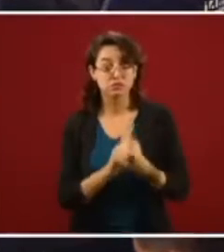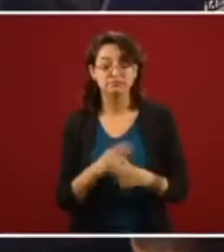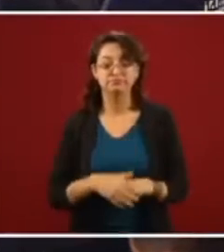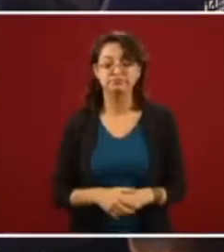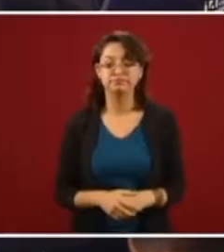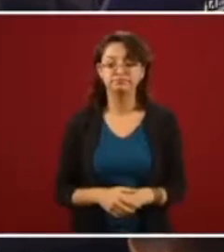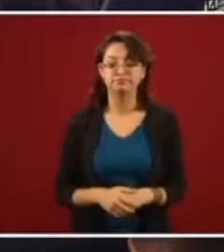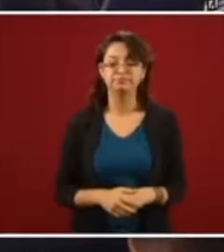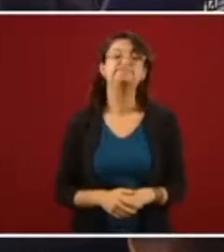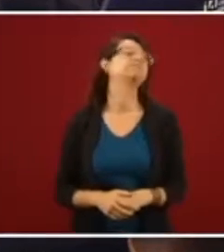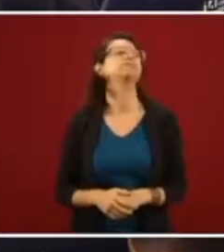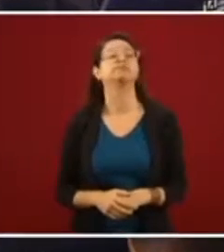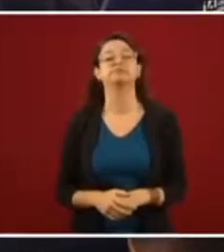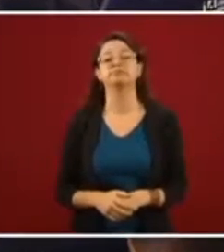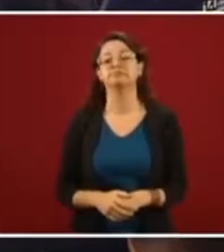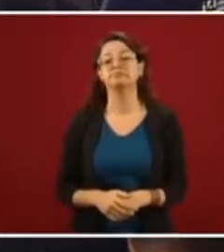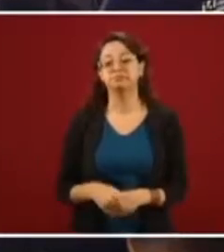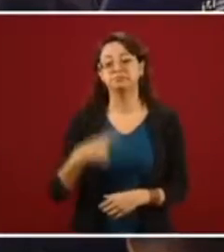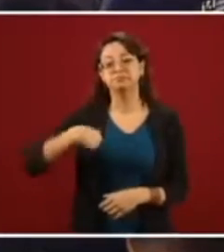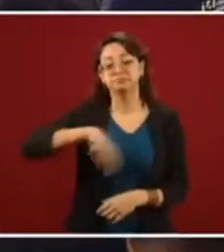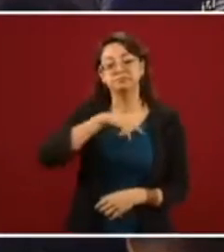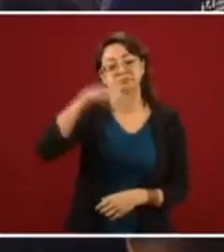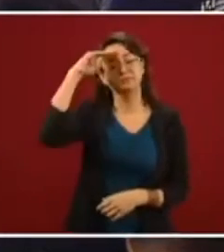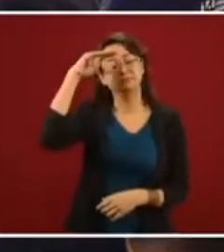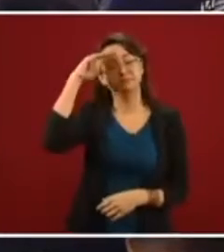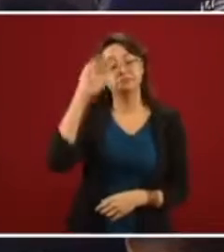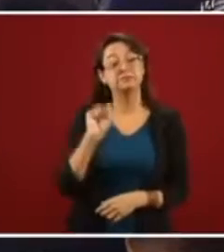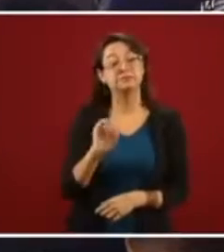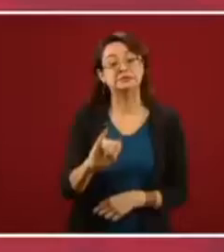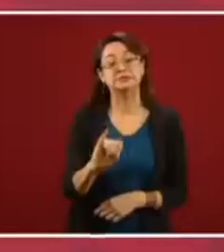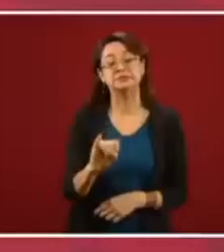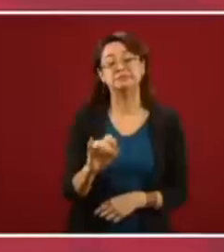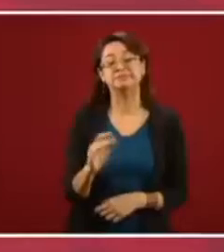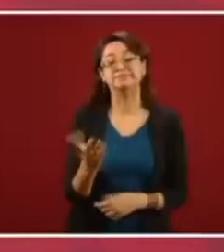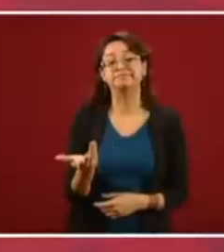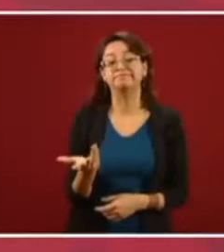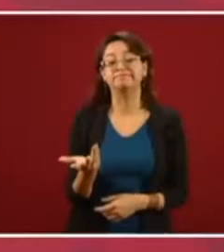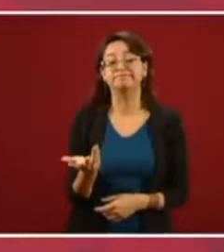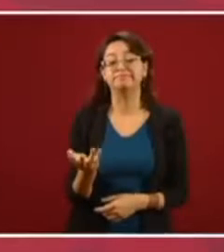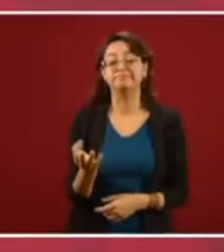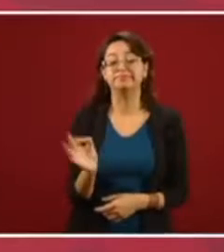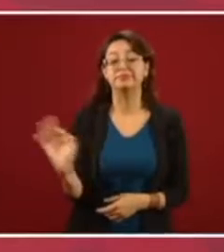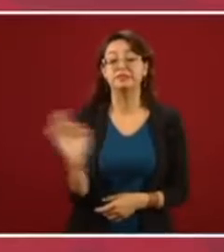Esa es una hipótesis, de que ellos están